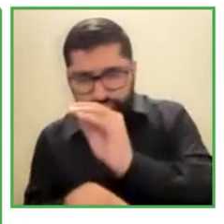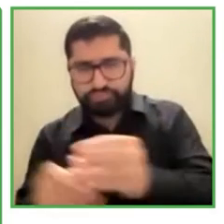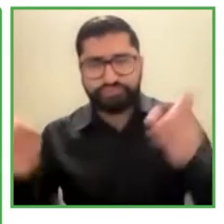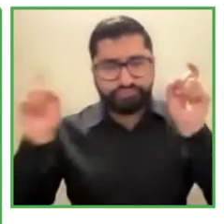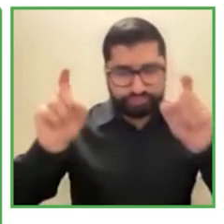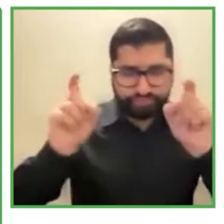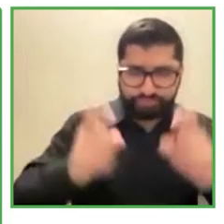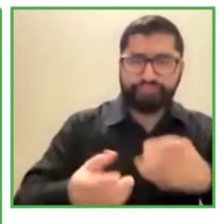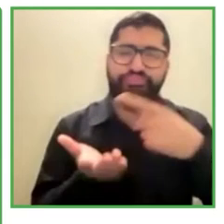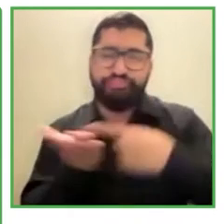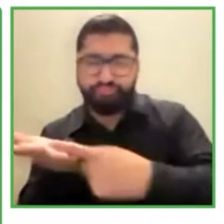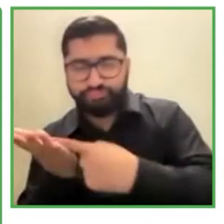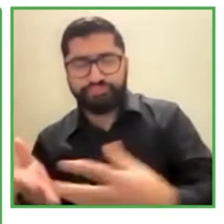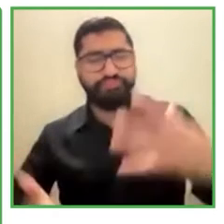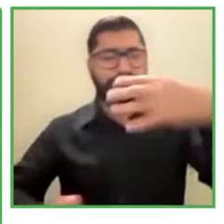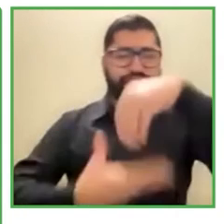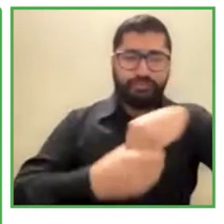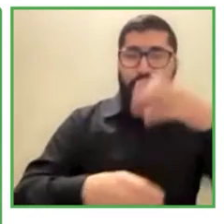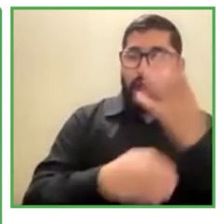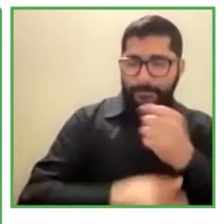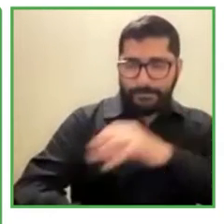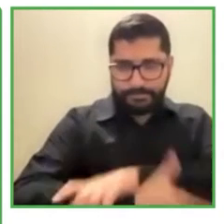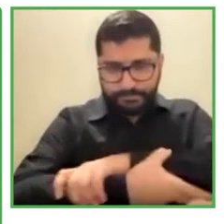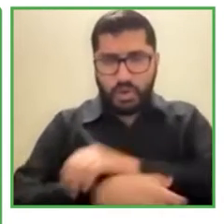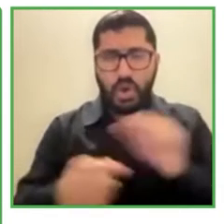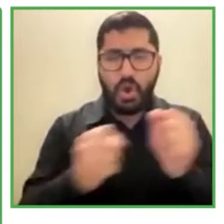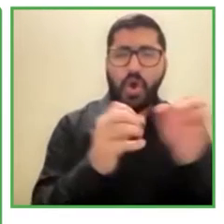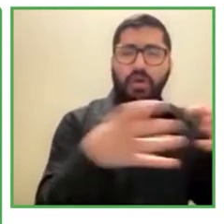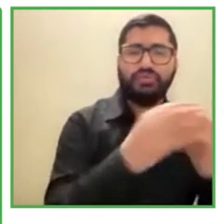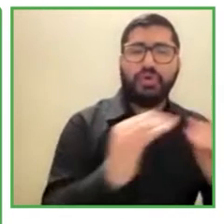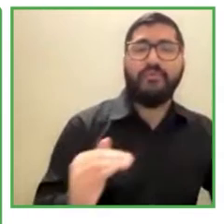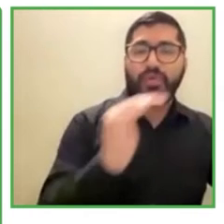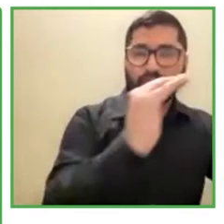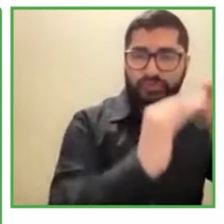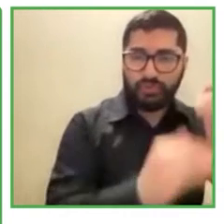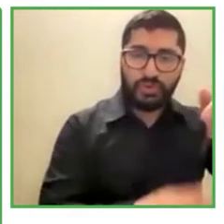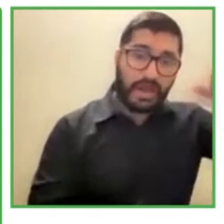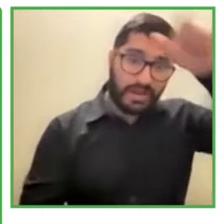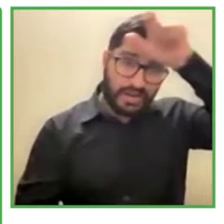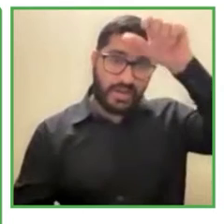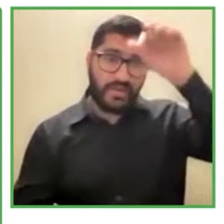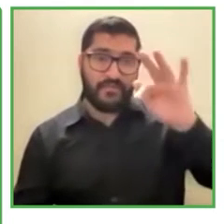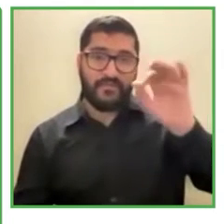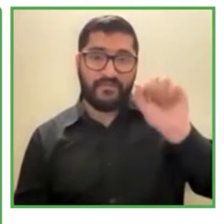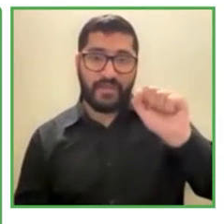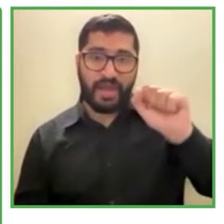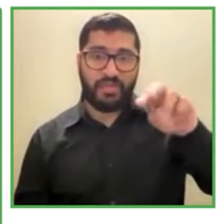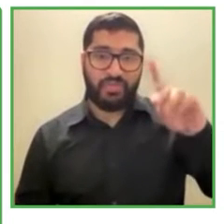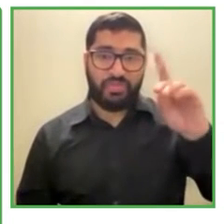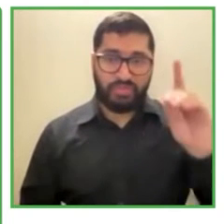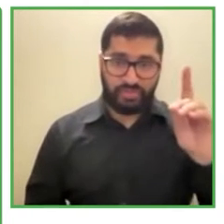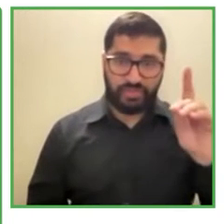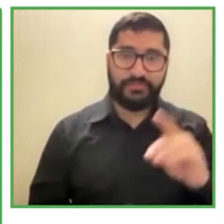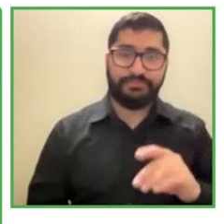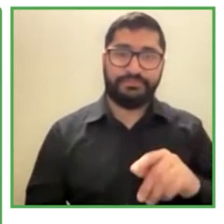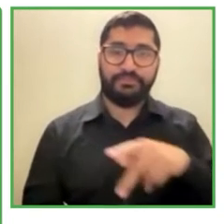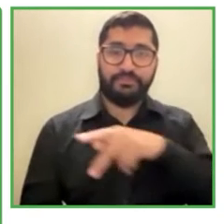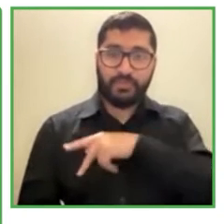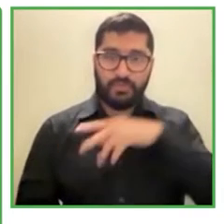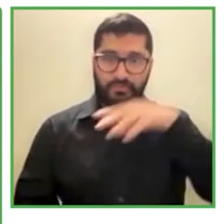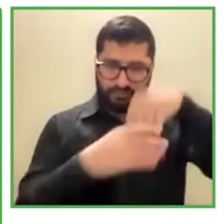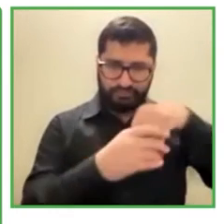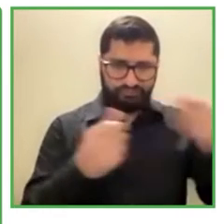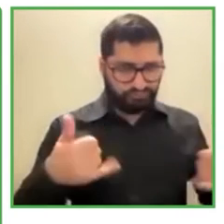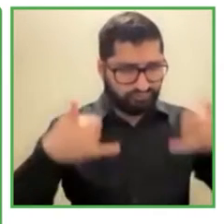la Fundación Egipcia Vodafone, y hemos recibido buenísimo feedback por un proyecto, no sé, 5 años. También otro ejemplo de